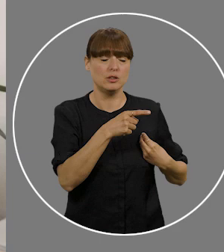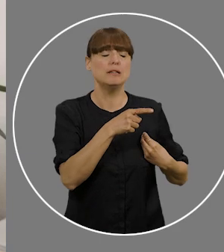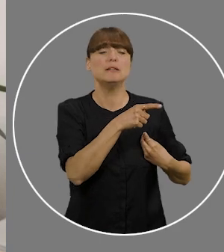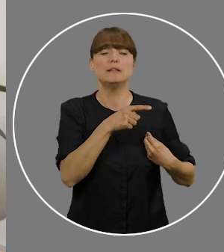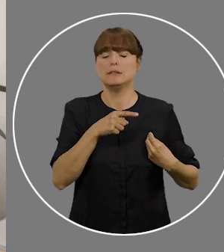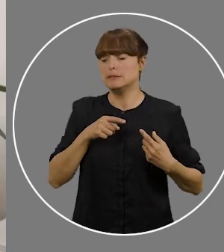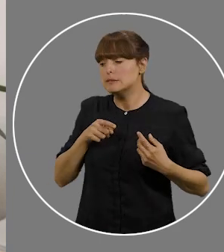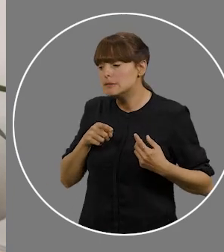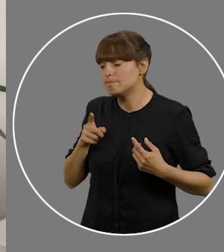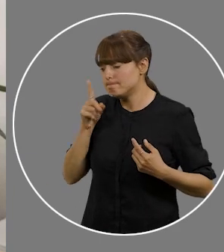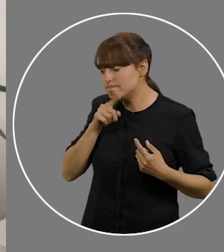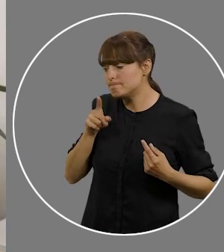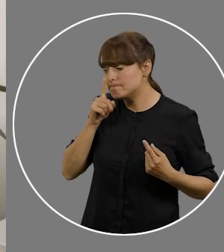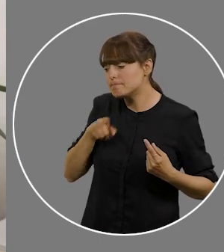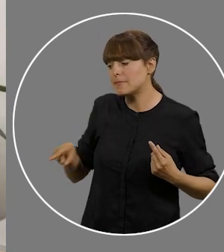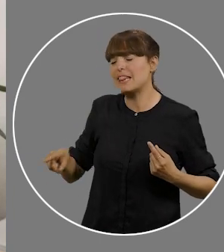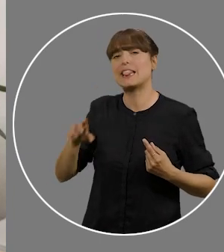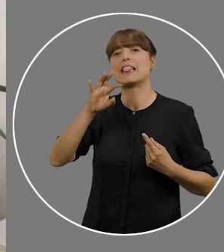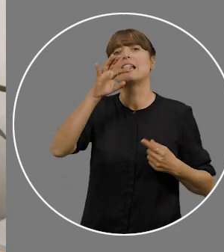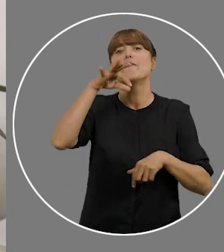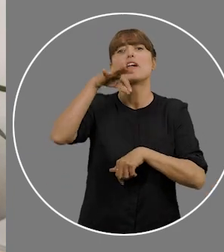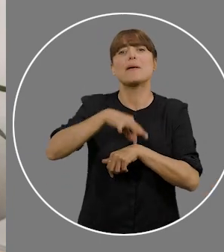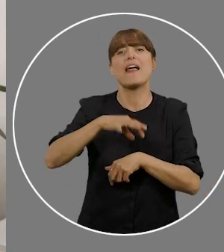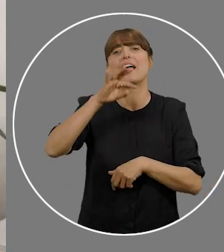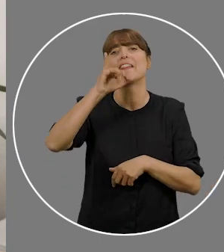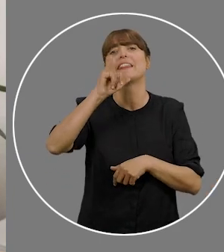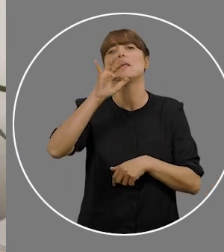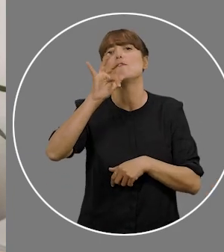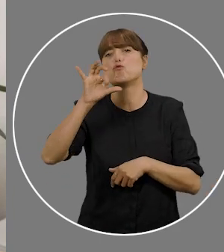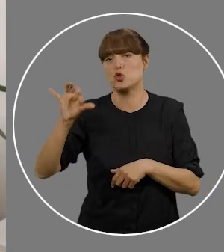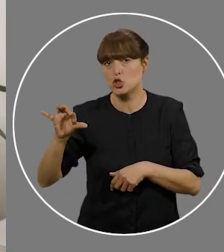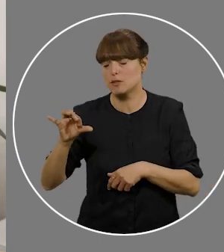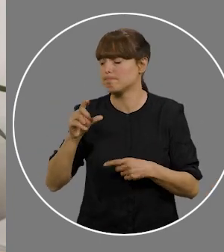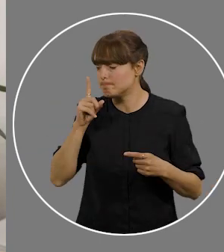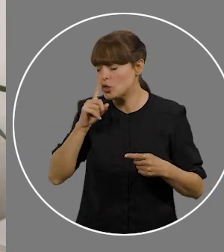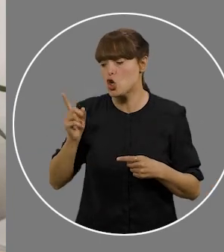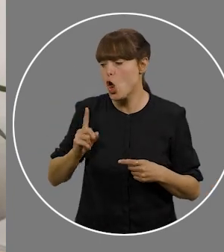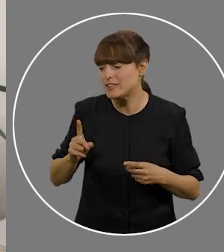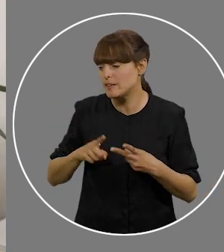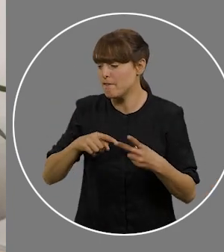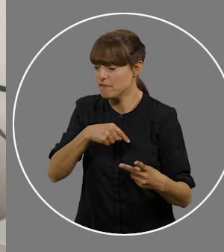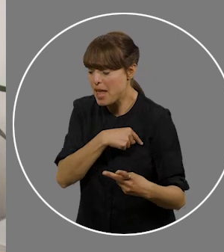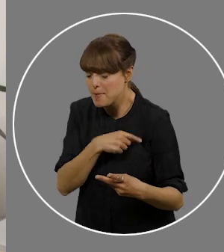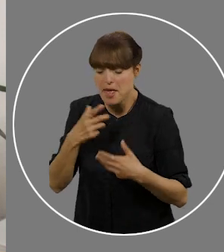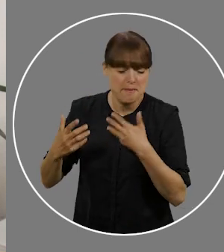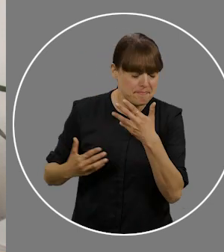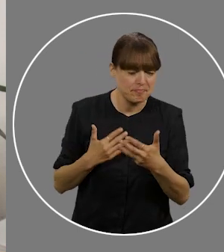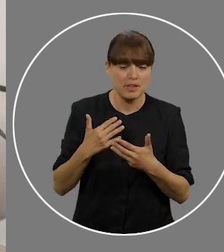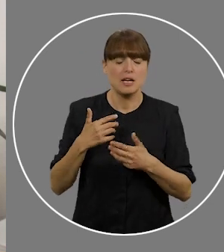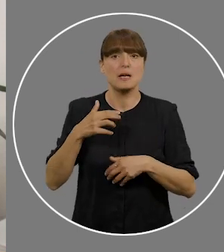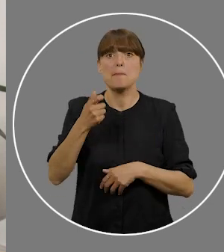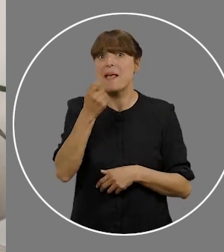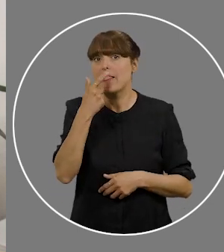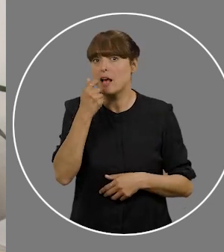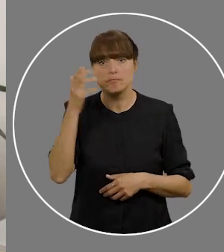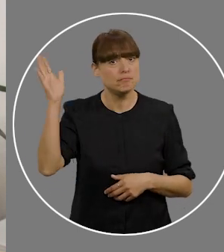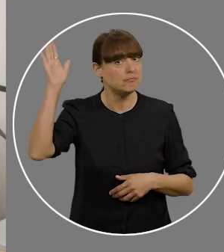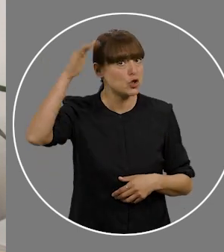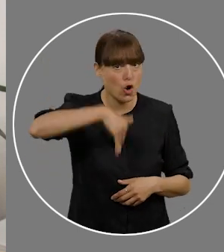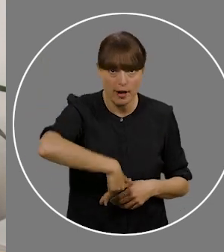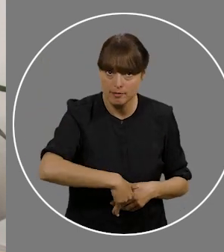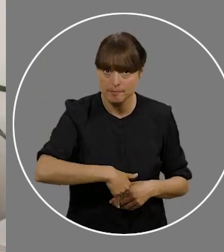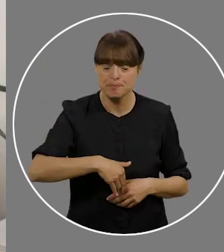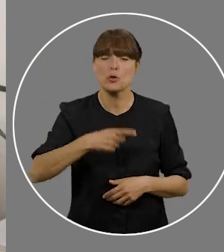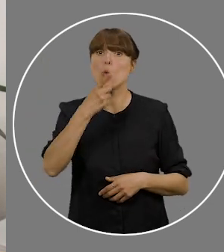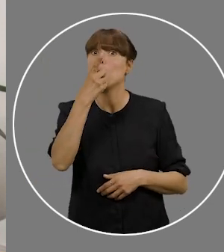tifus y luego dijo, no, es fiebre de Malta. Y entonces, pues, tuvo mucho tiempo que no había medicamentos. Entonces, una